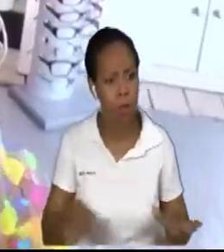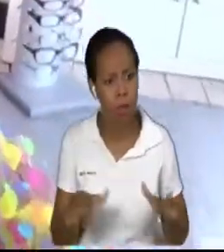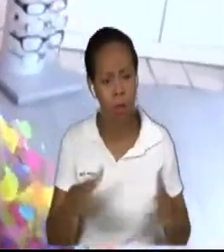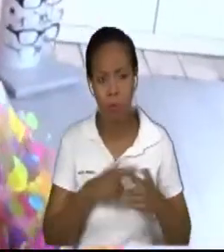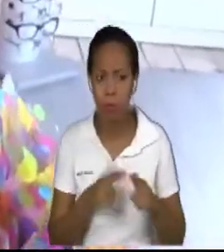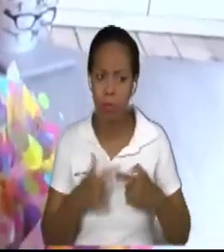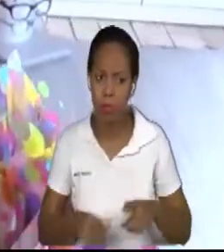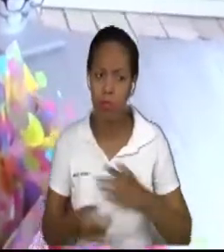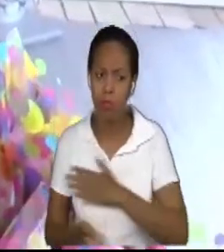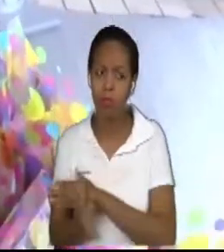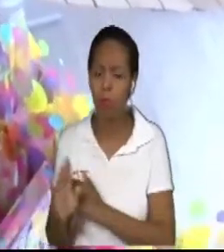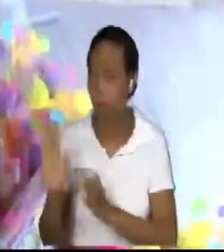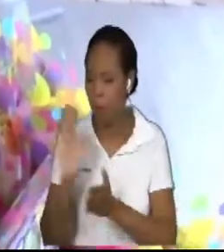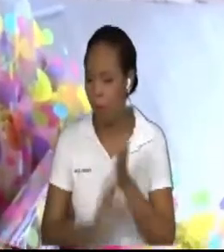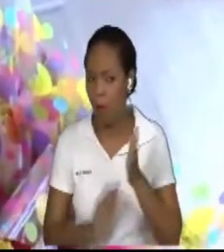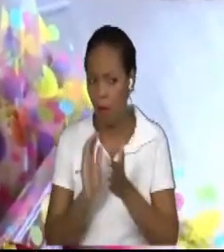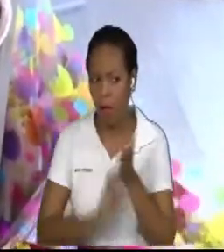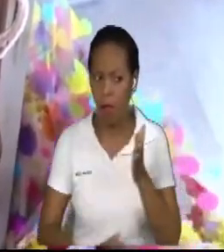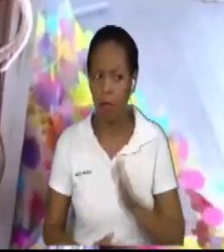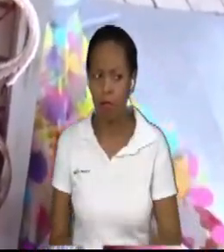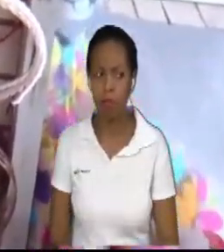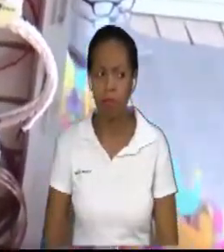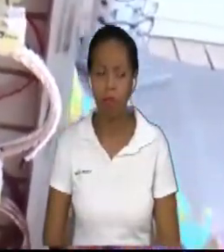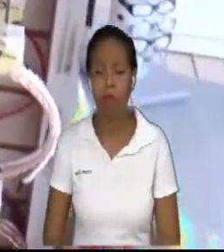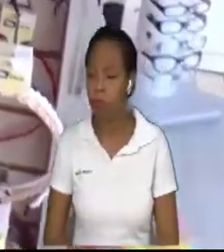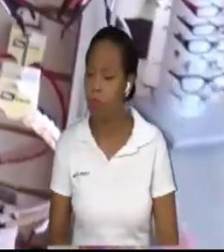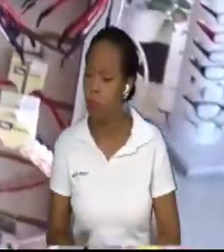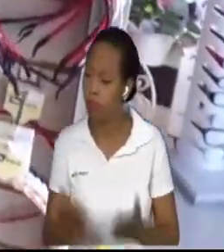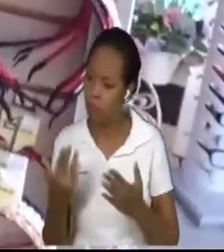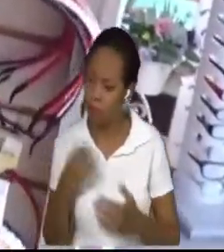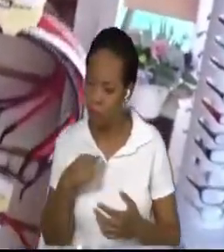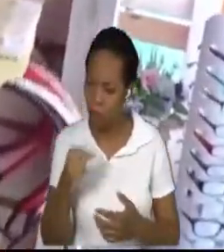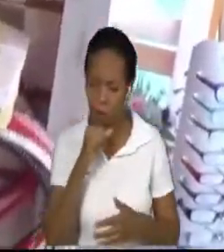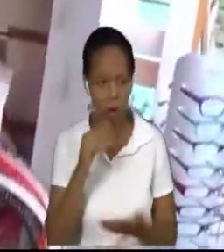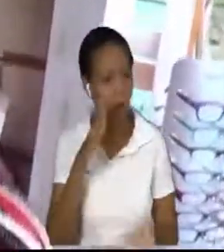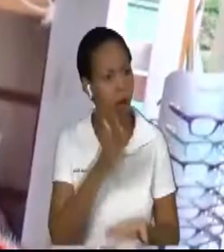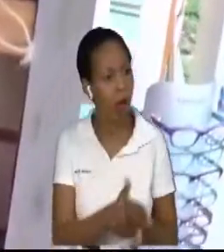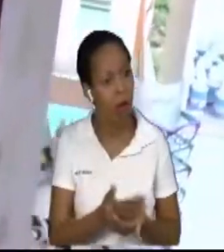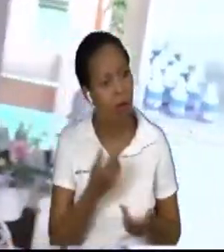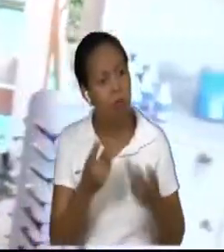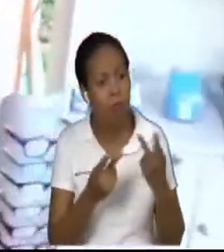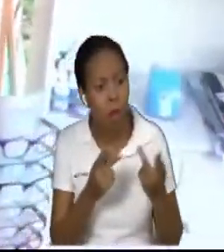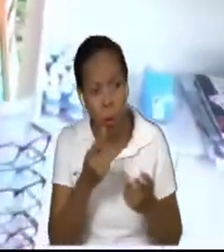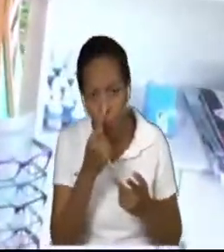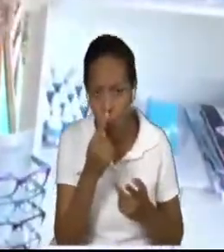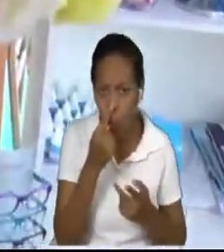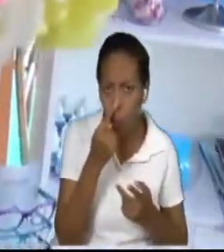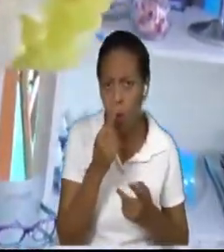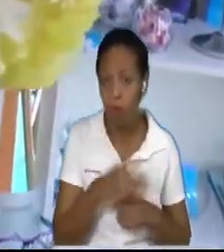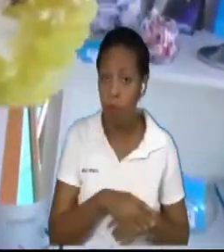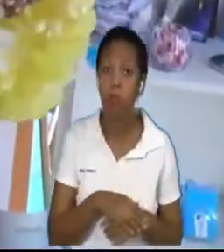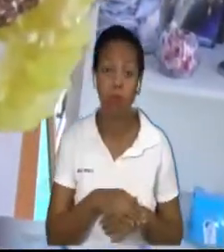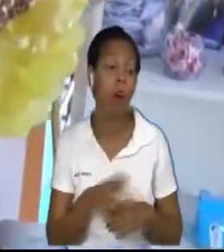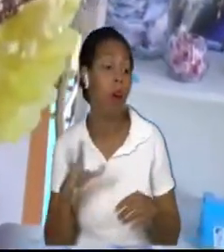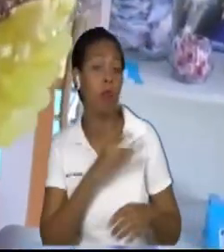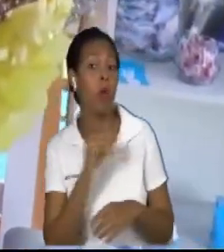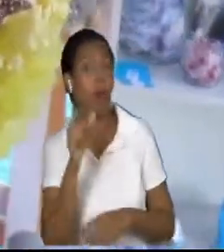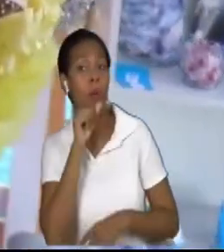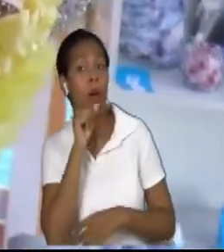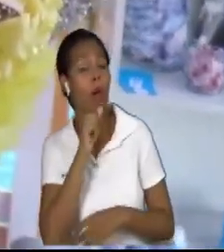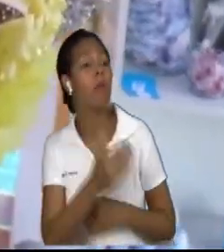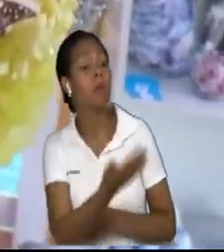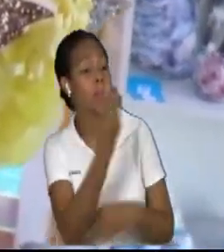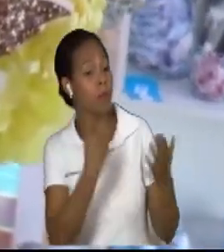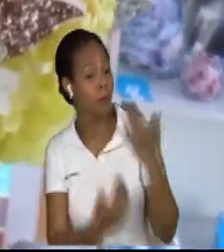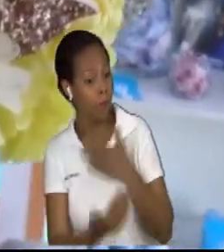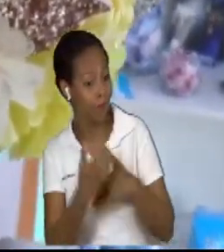Invitemos entonces a toda Barranca Bermeja para que los visiten. Muchísimas gracias, y que a todas las personas de Barranca Bermeja para que se acerquen y conozcan la